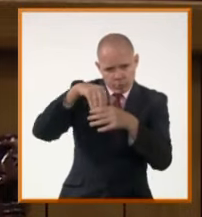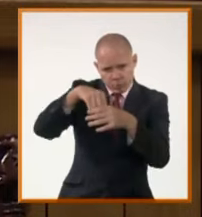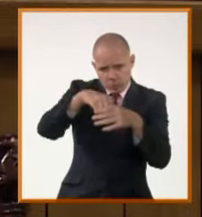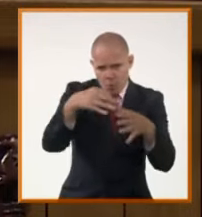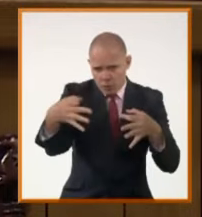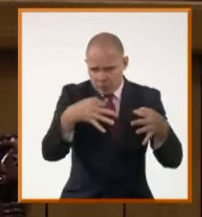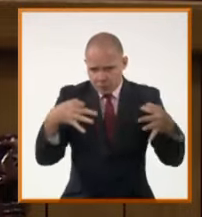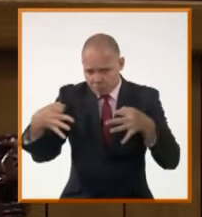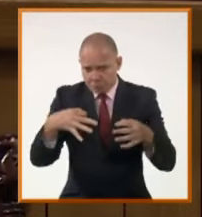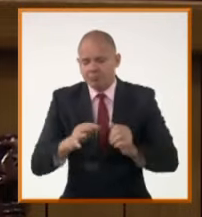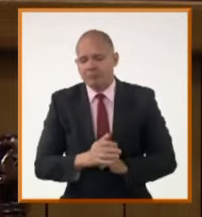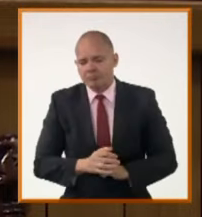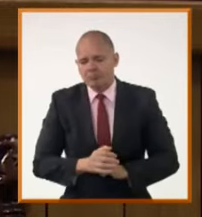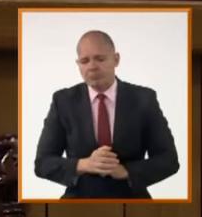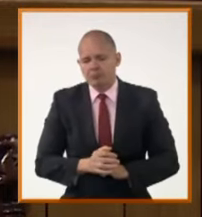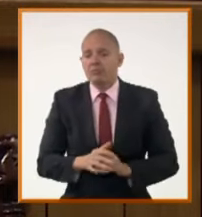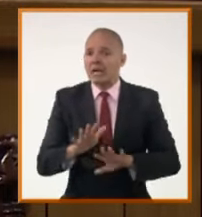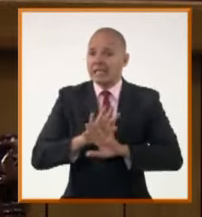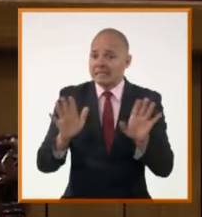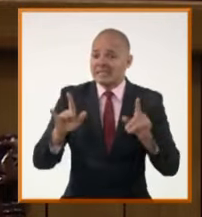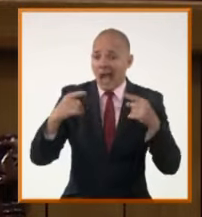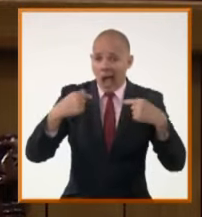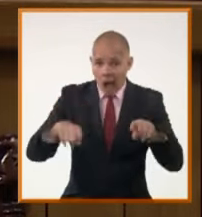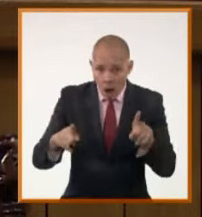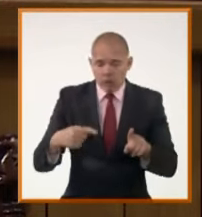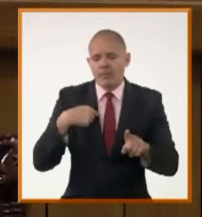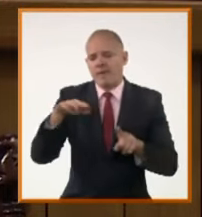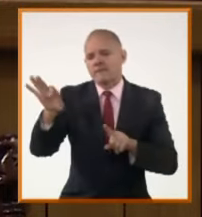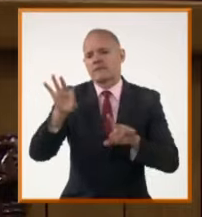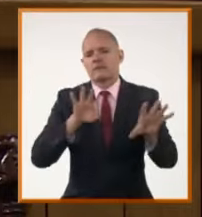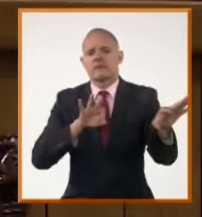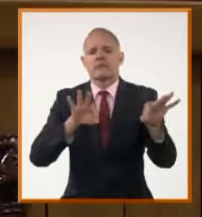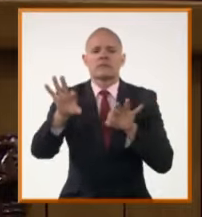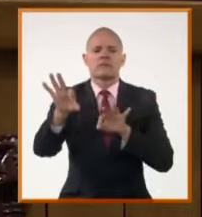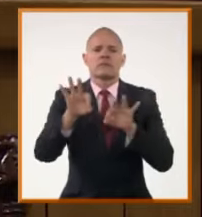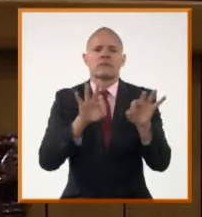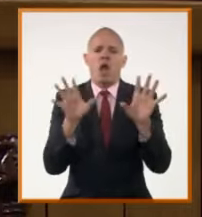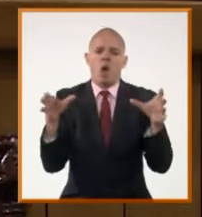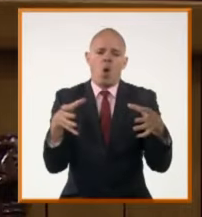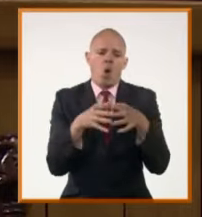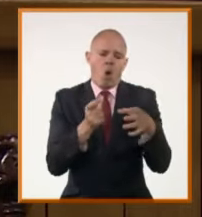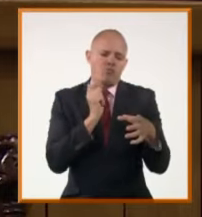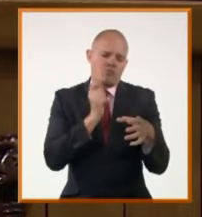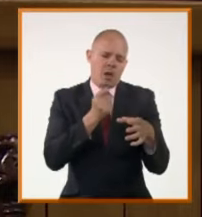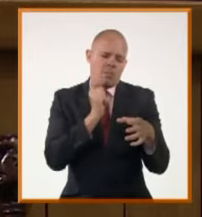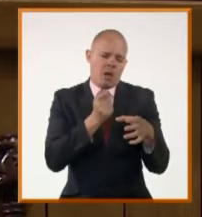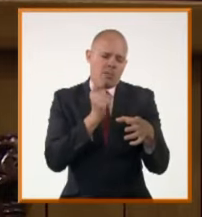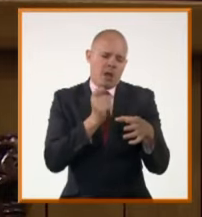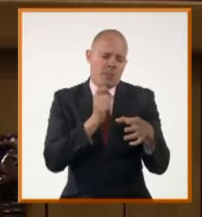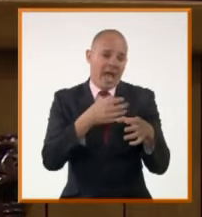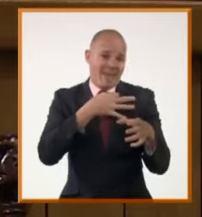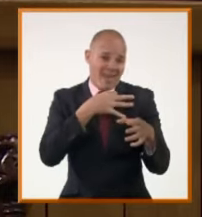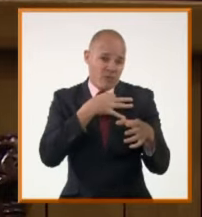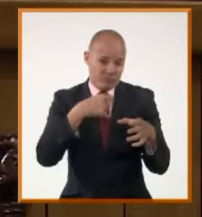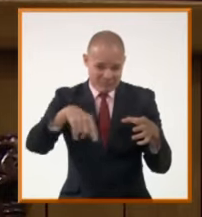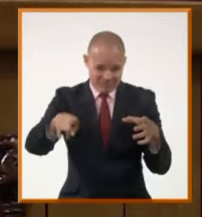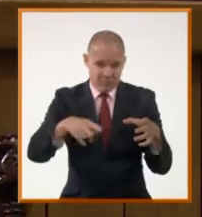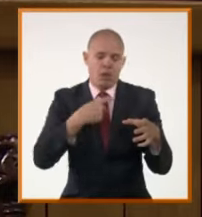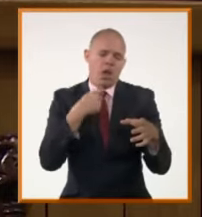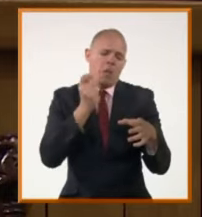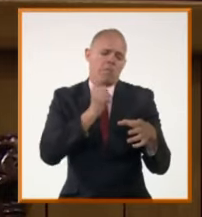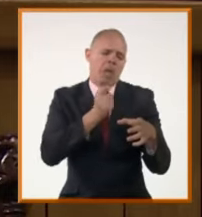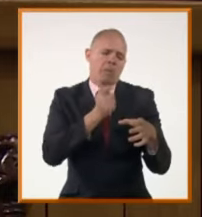municipios con la cual vamos a empezar. Los vamos a preparar ahora a principio de enero para que ya incluso